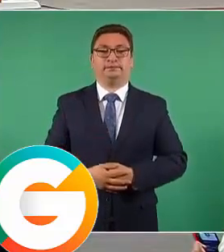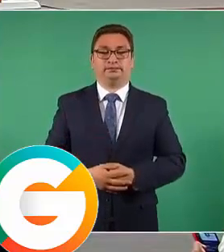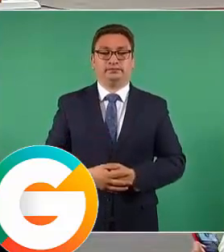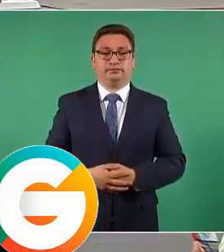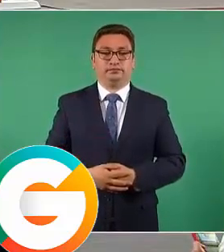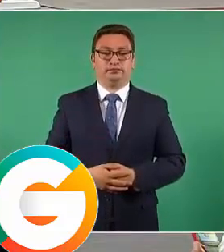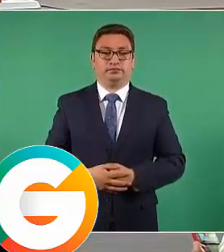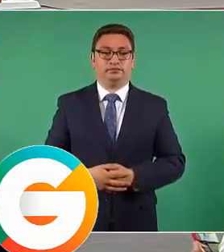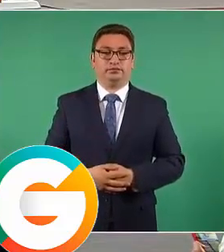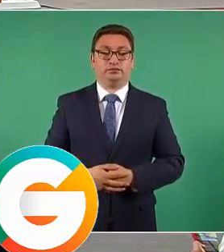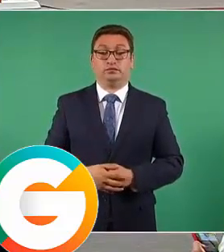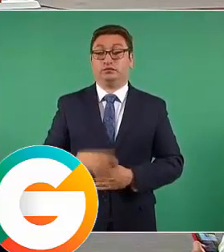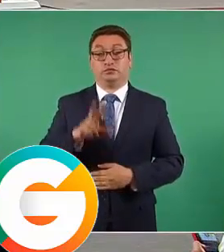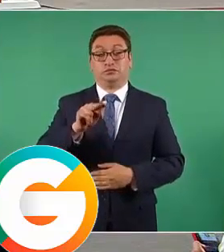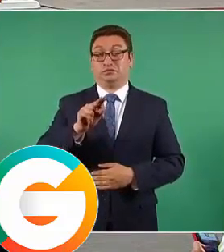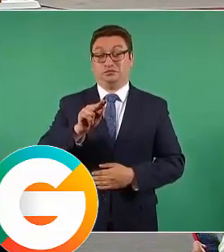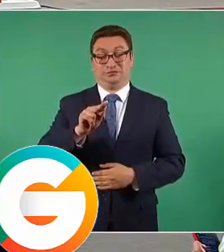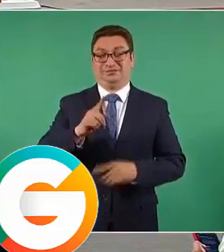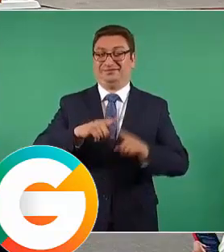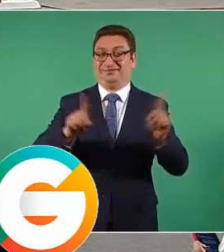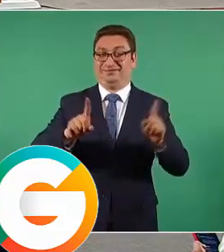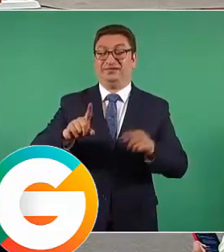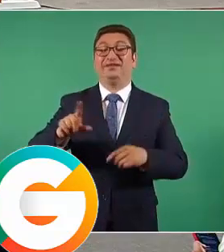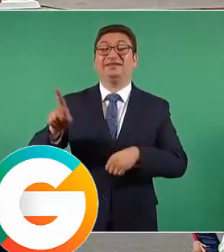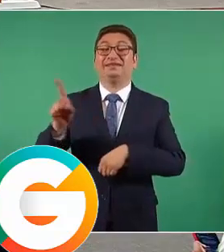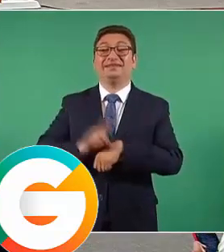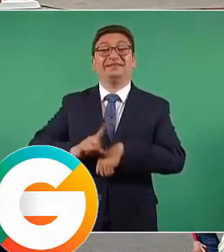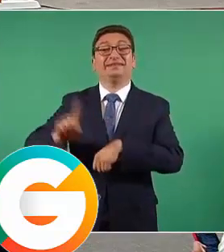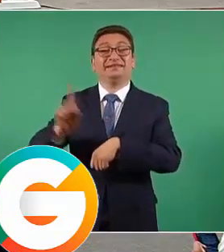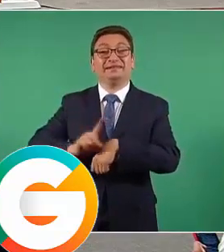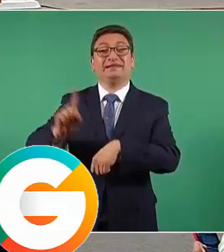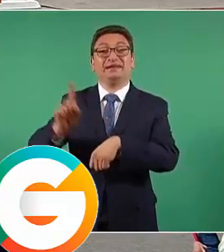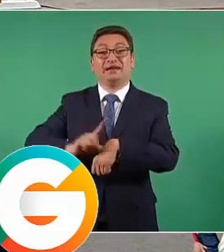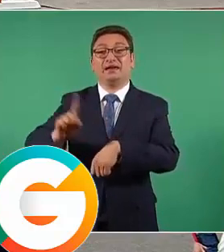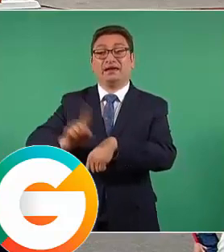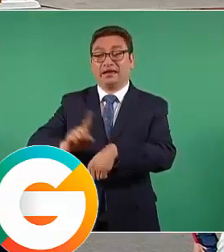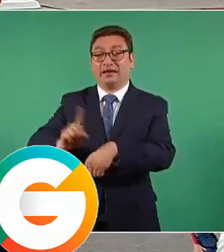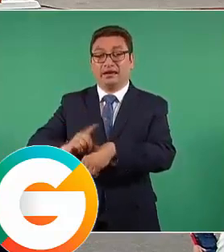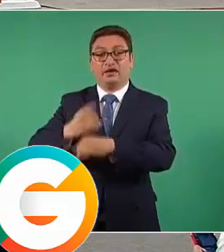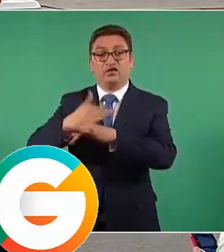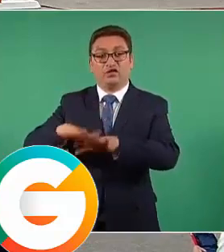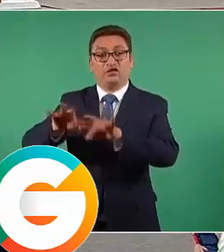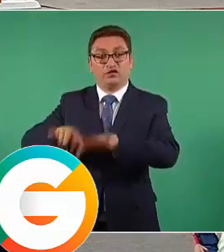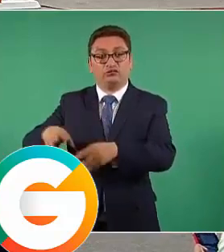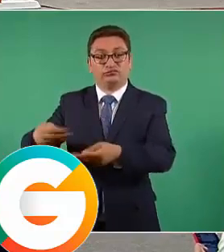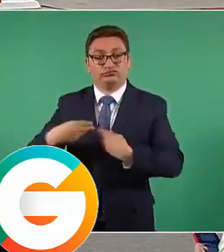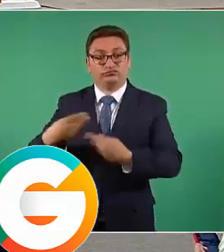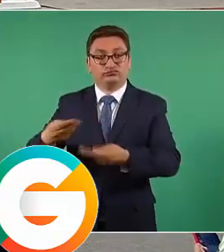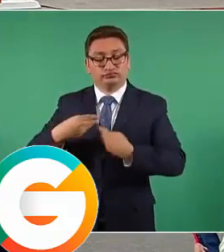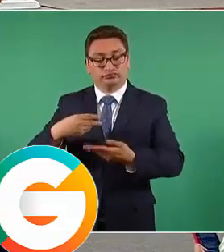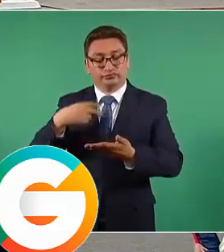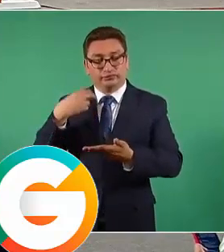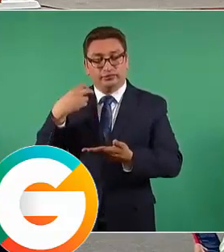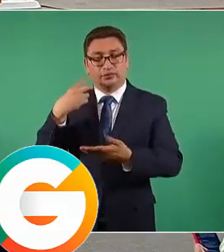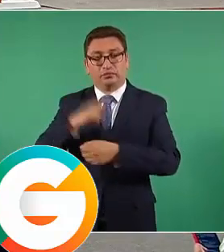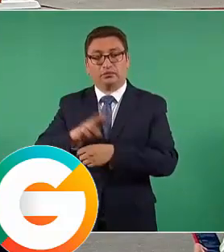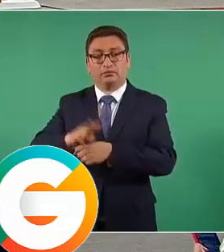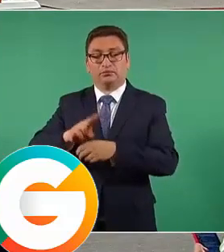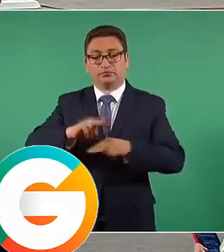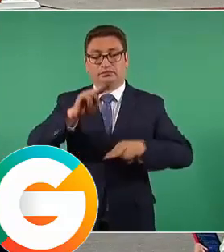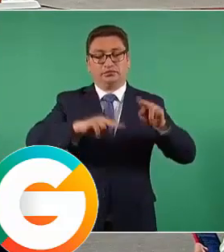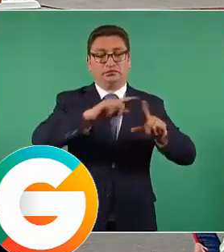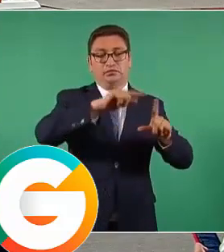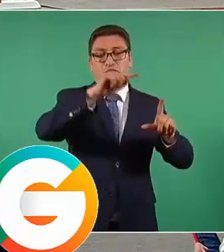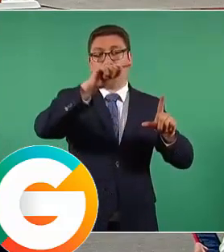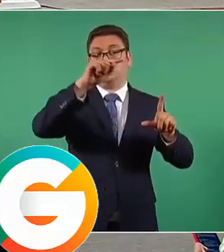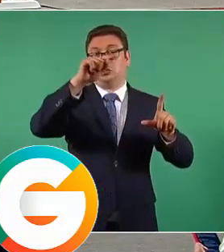No, es diario. Y hemos logrado esto.